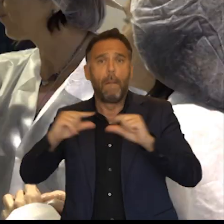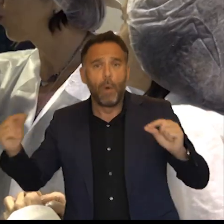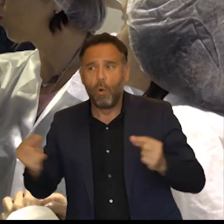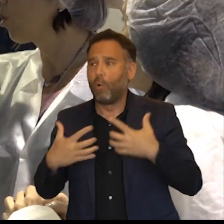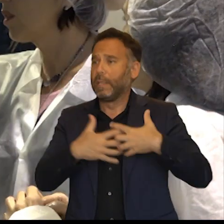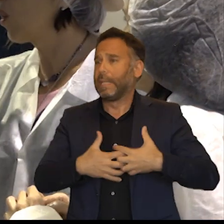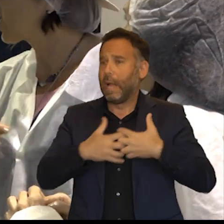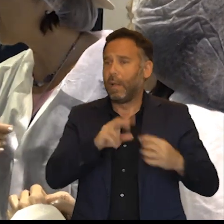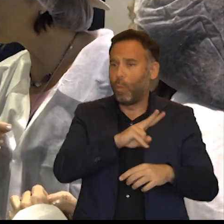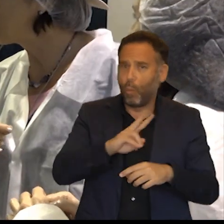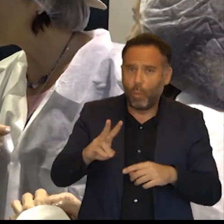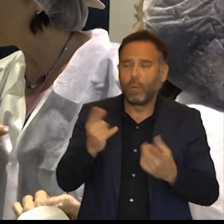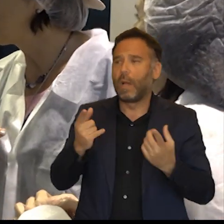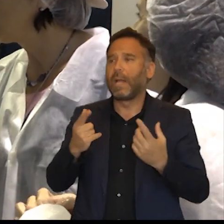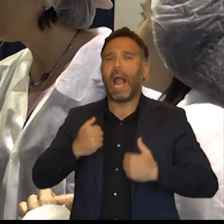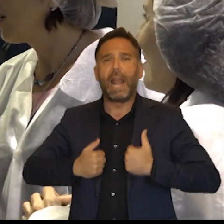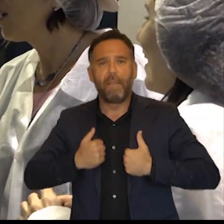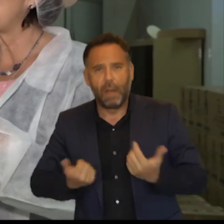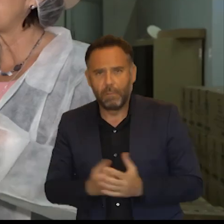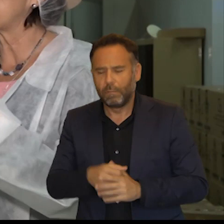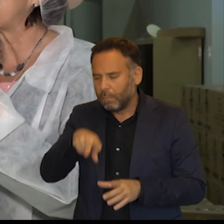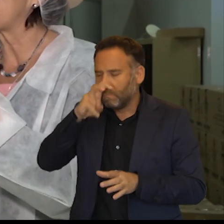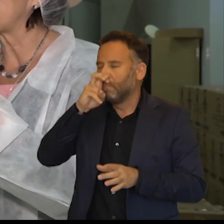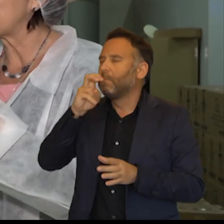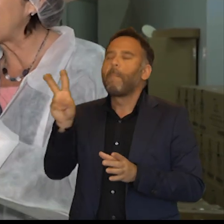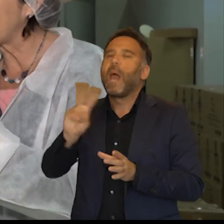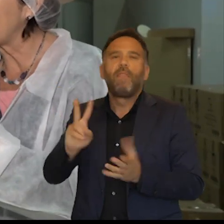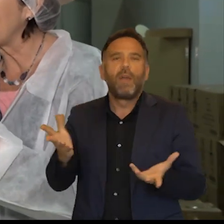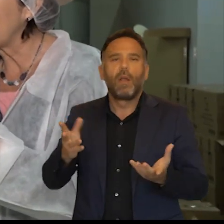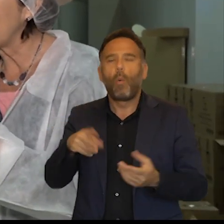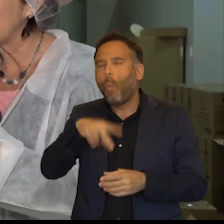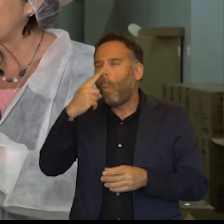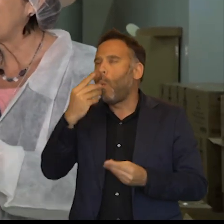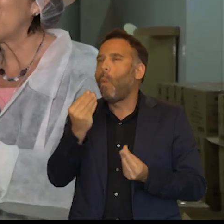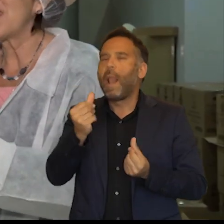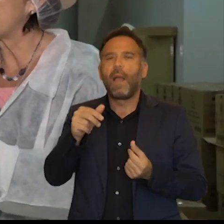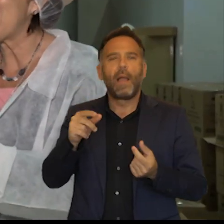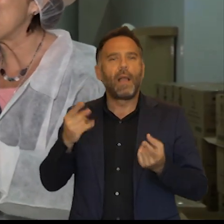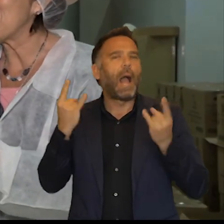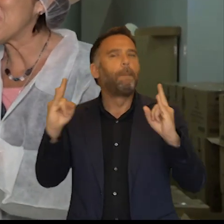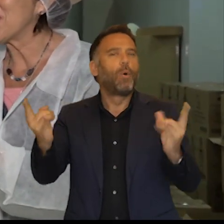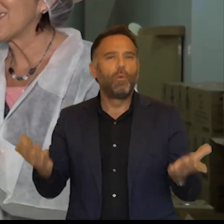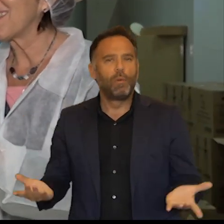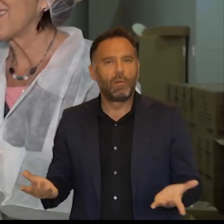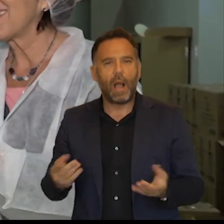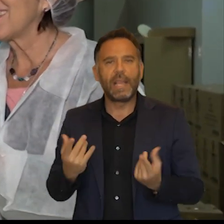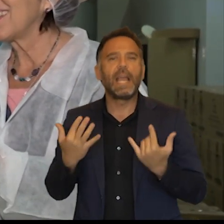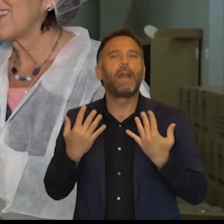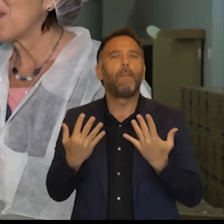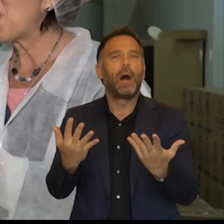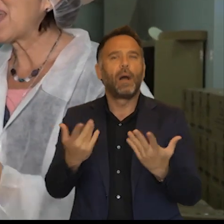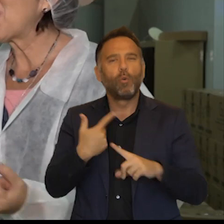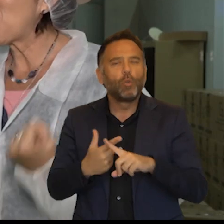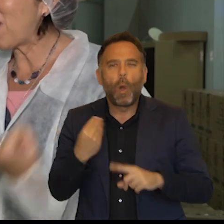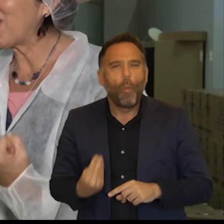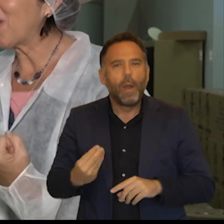ser Japón, Estados Unidos, Canadá. Huele a verde, ¿es verde? Sí, huele a campo, huele a, a